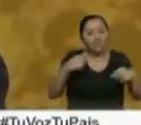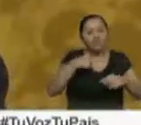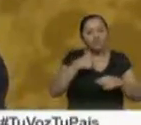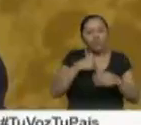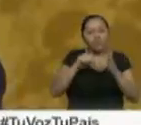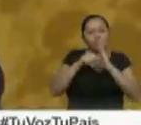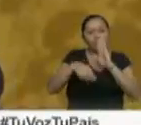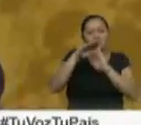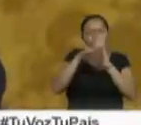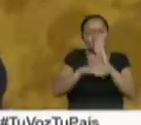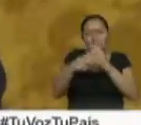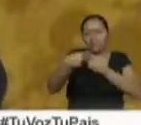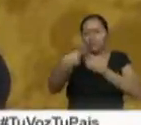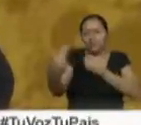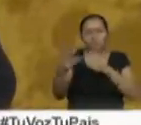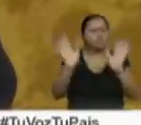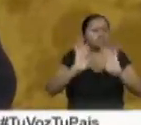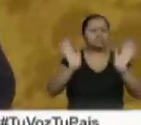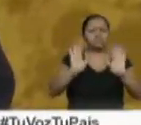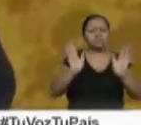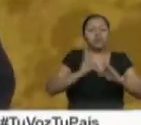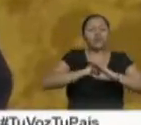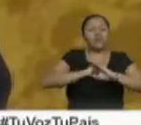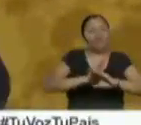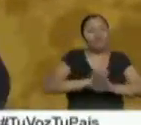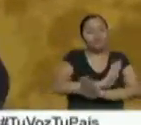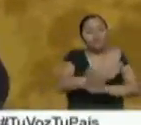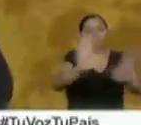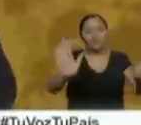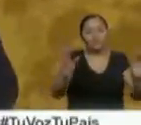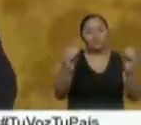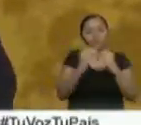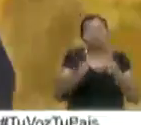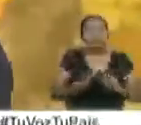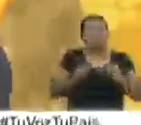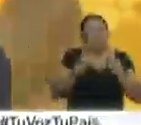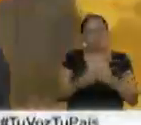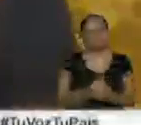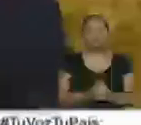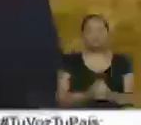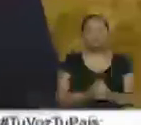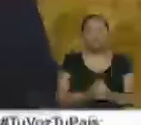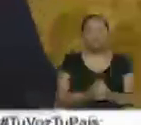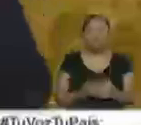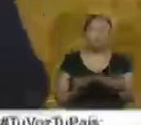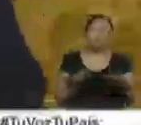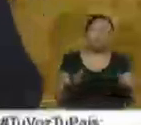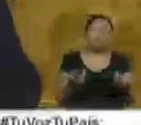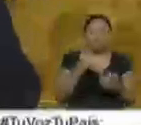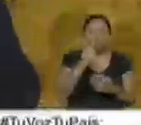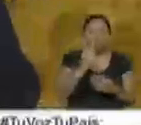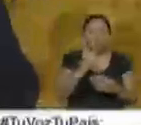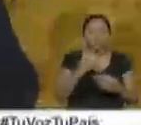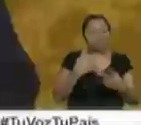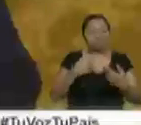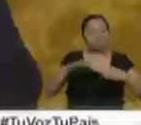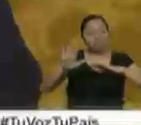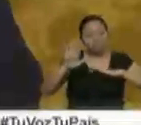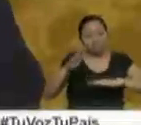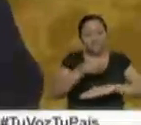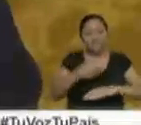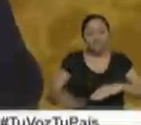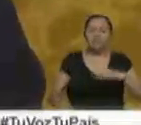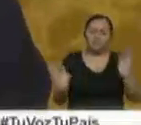principios, a la defensa de ustedes, que son mi esencia y mi vida entera. Las decisiones en la vida son transitorias, y por